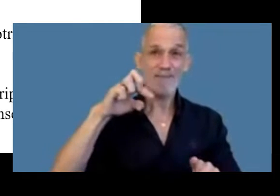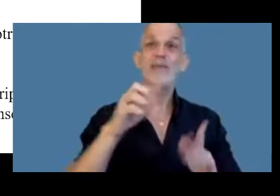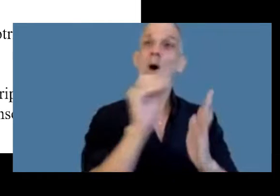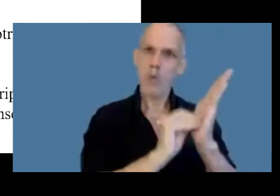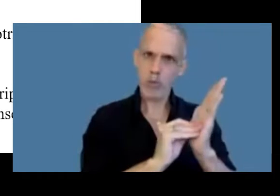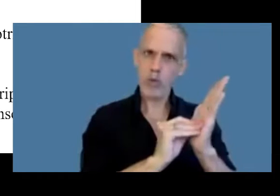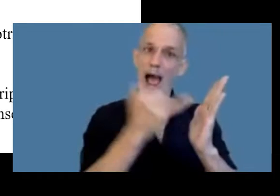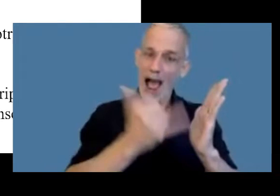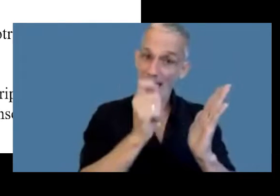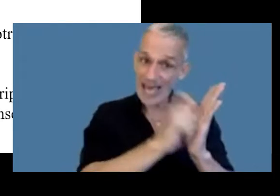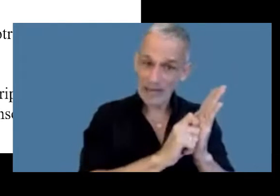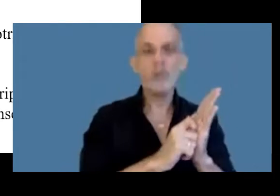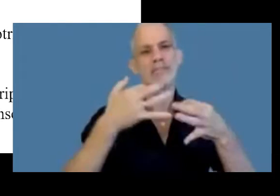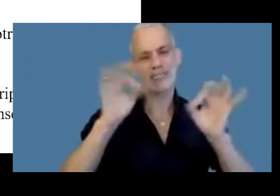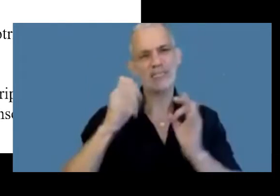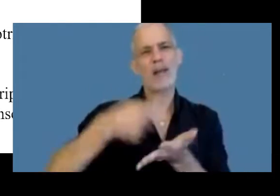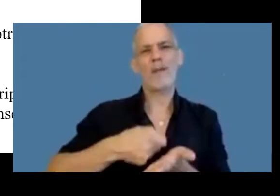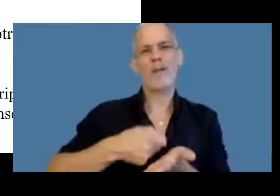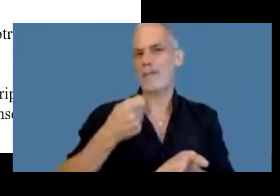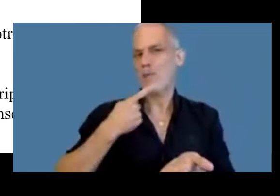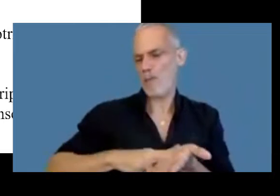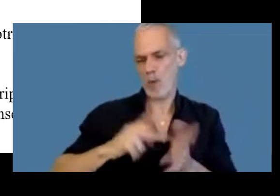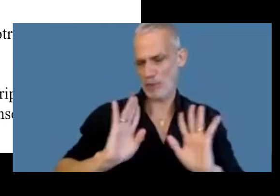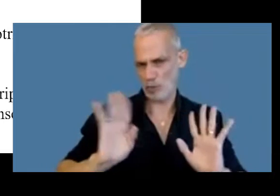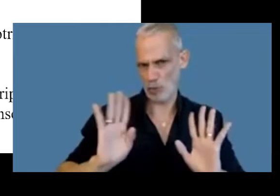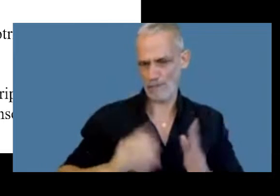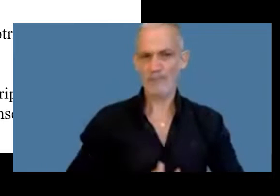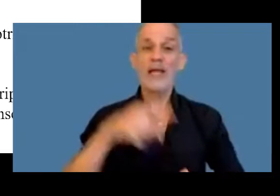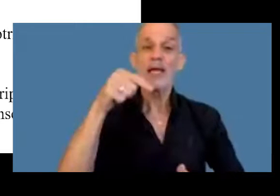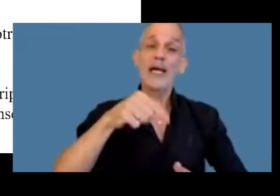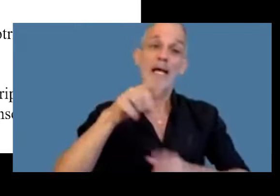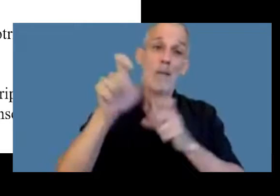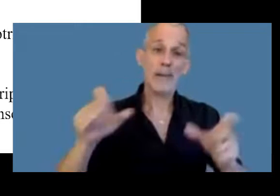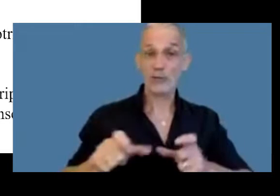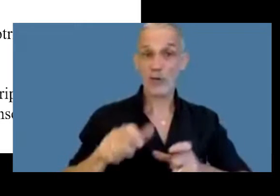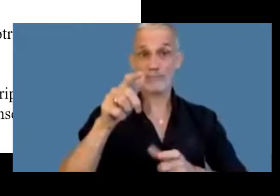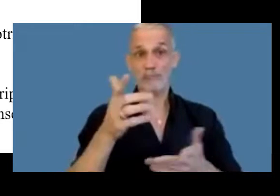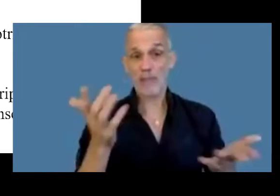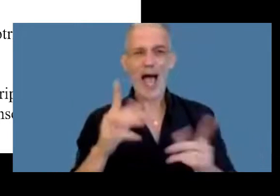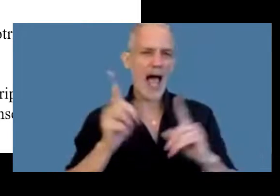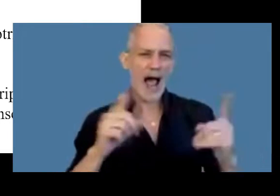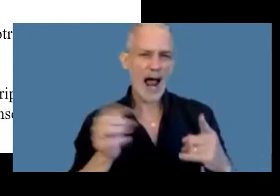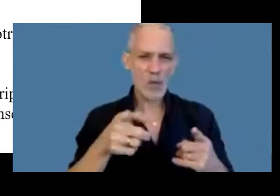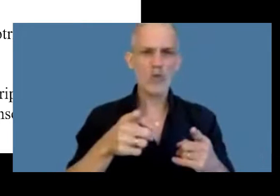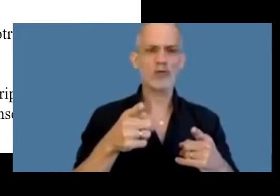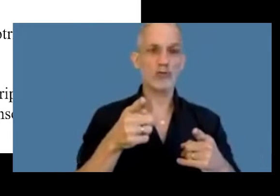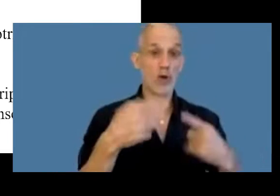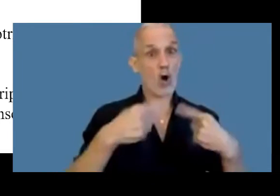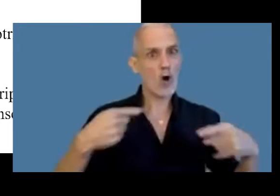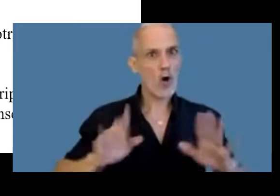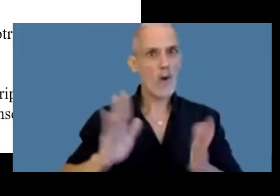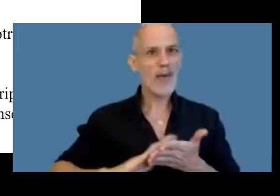de exención a este impuesto. Aquellos contribuyentes, y esta es también una novedad,